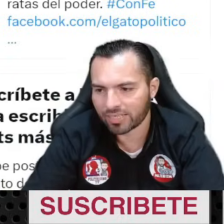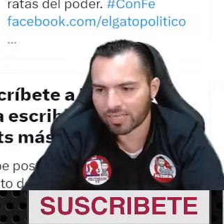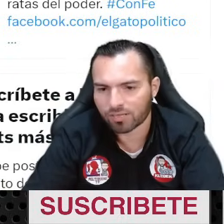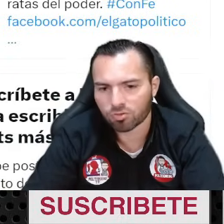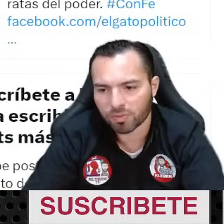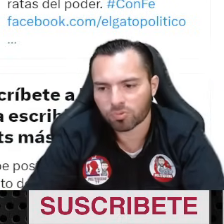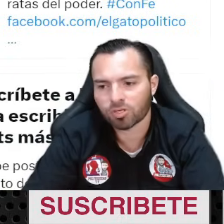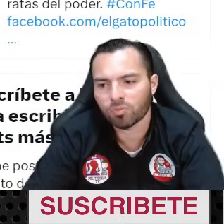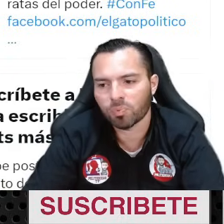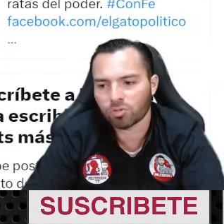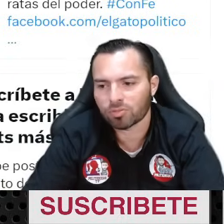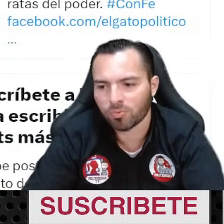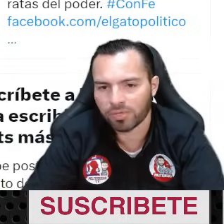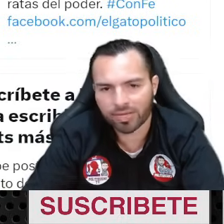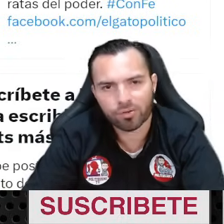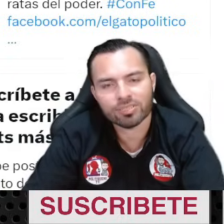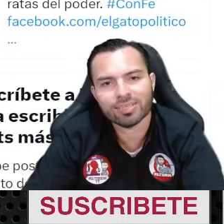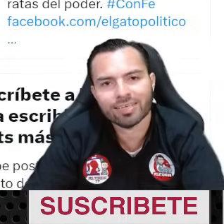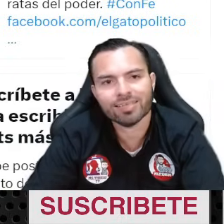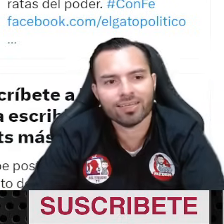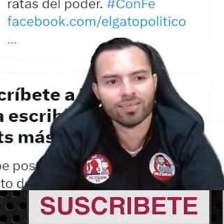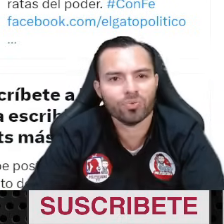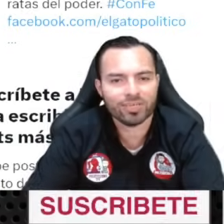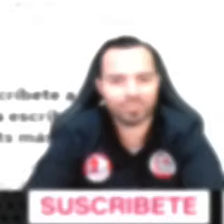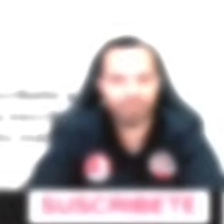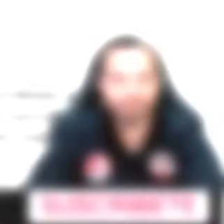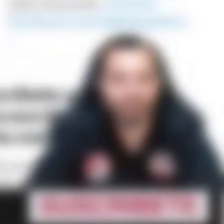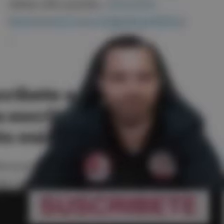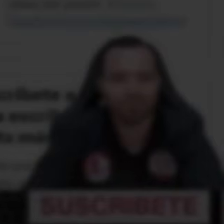nombre es Cristian nos vemos en un próximo video y sigan teniendo un excelente día